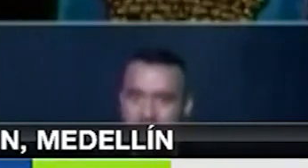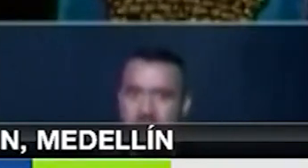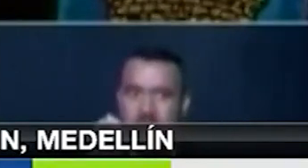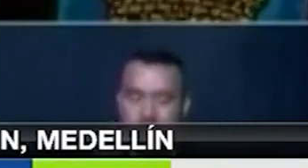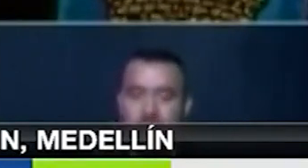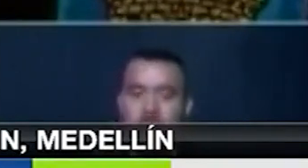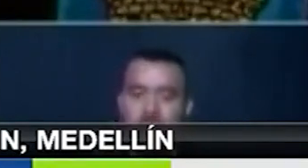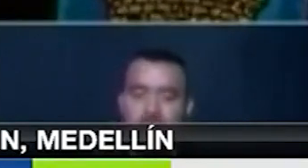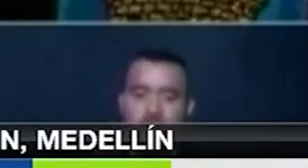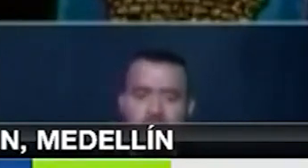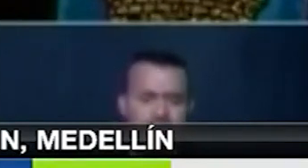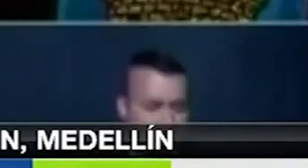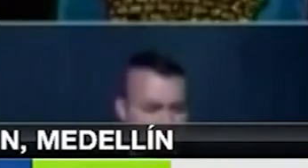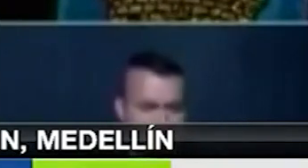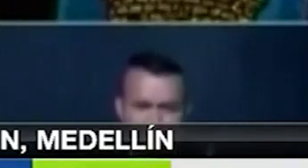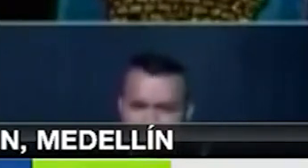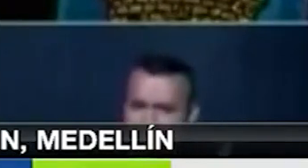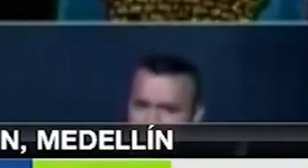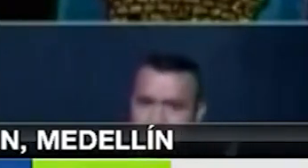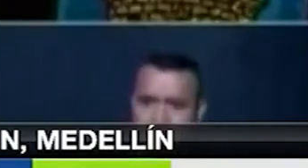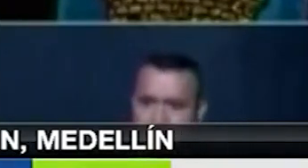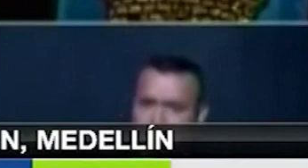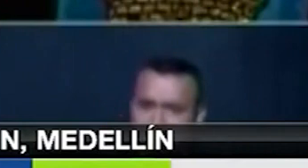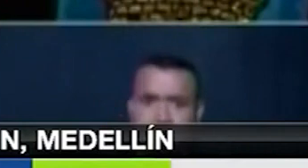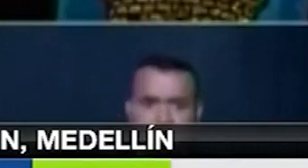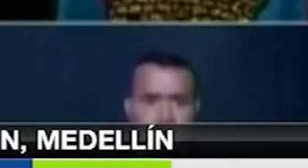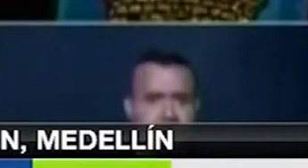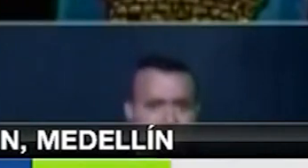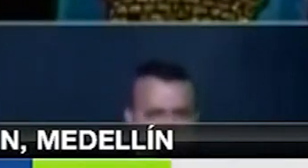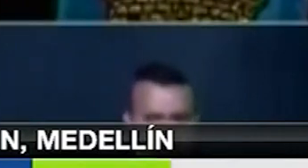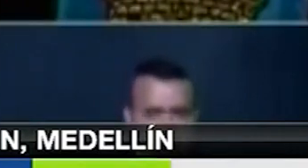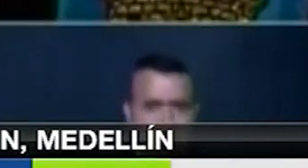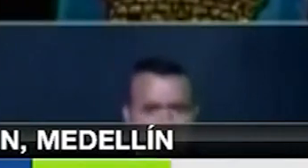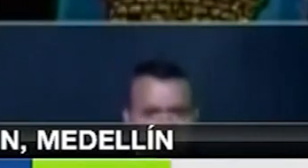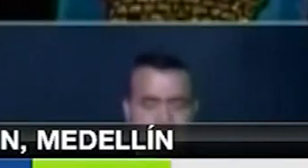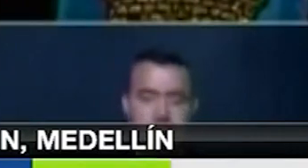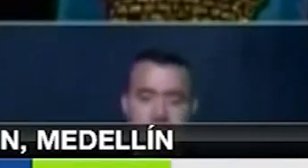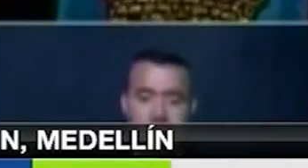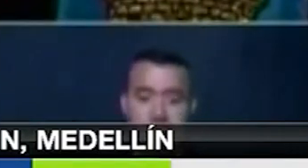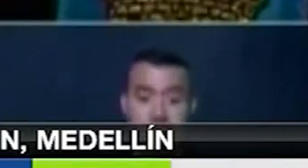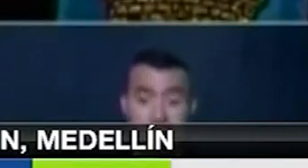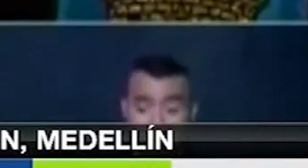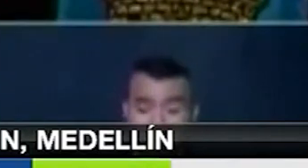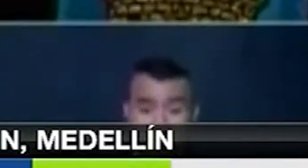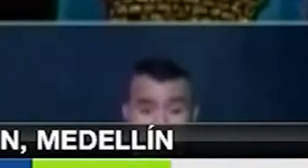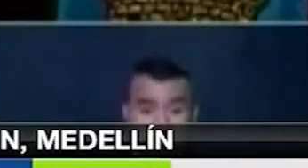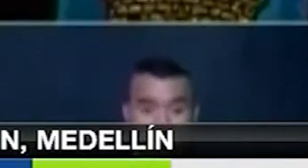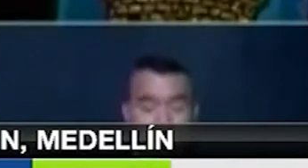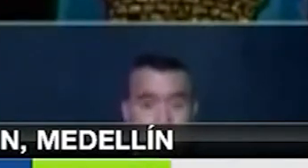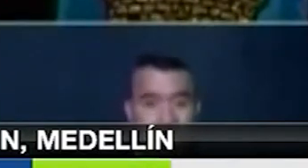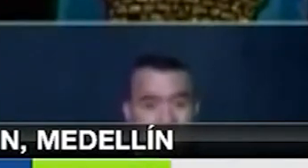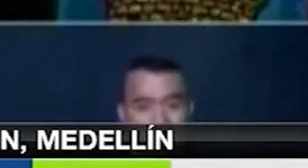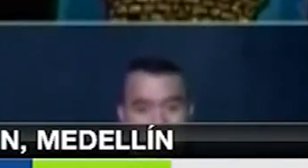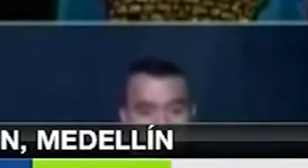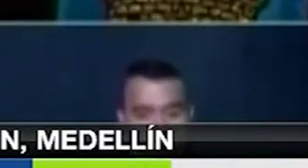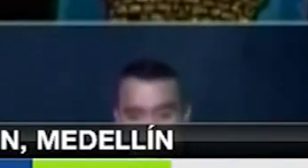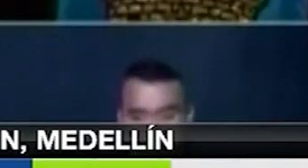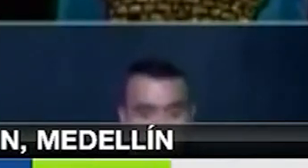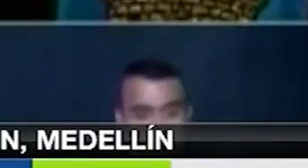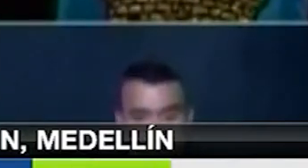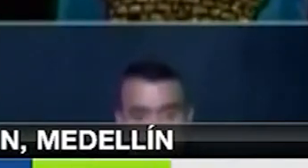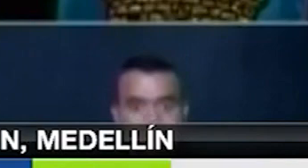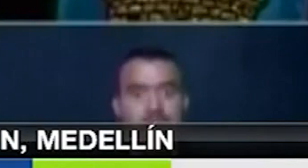Utilizaremos tecnología de punta para lograr movilidad inteligente. Construiremos la gran ciclorruta norte-sur. Instalaremos